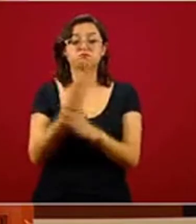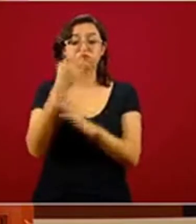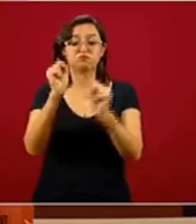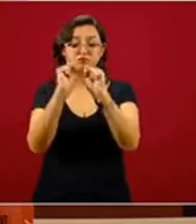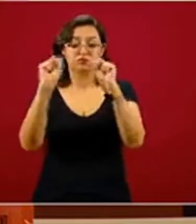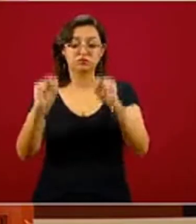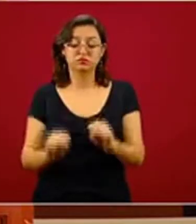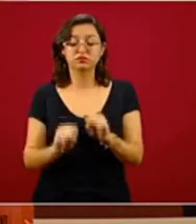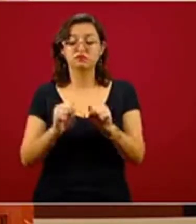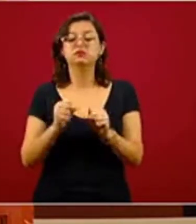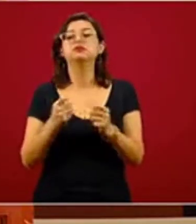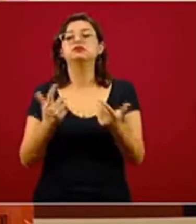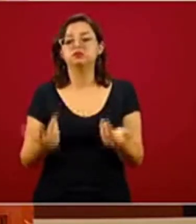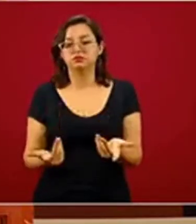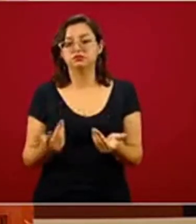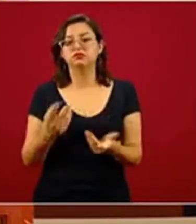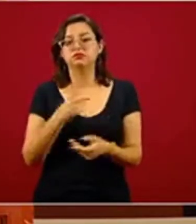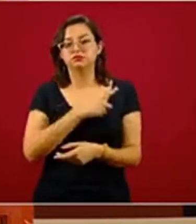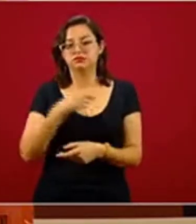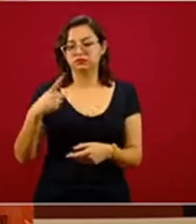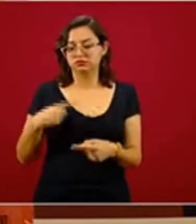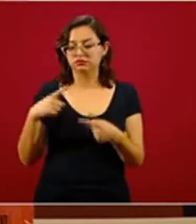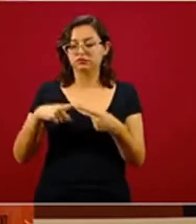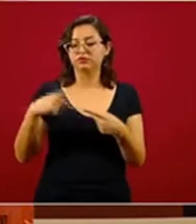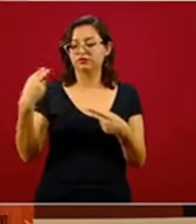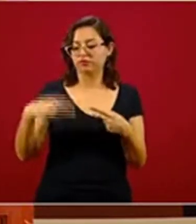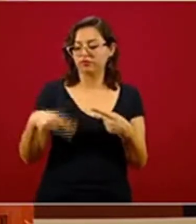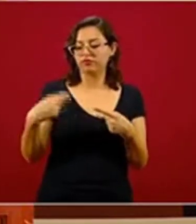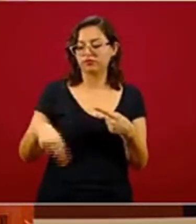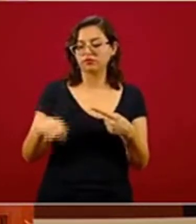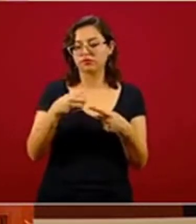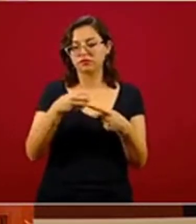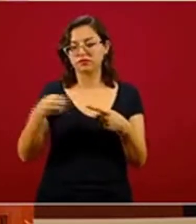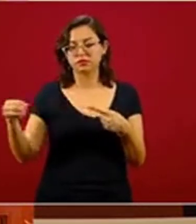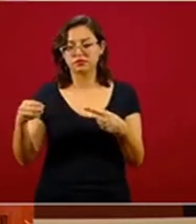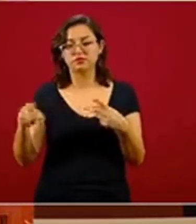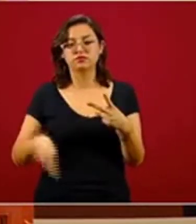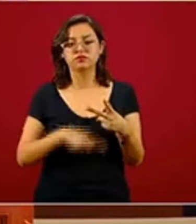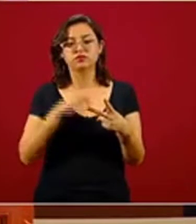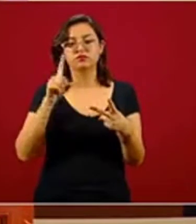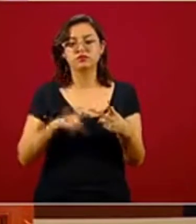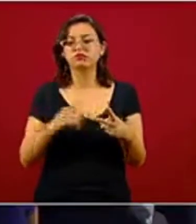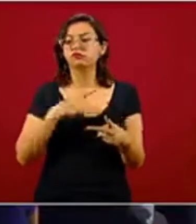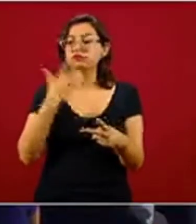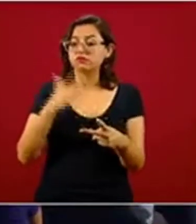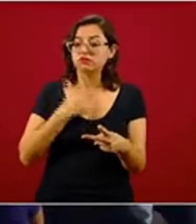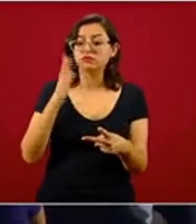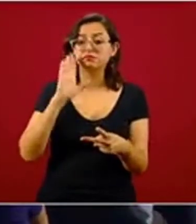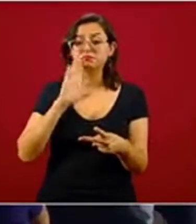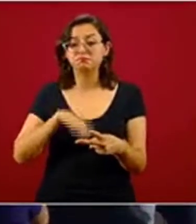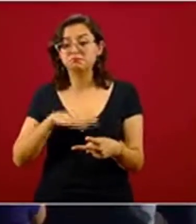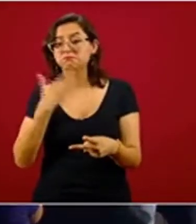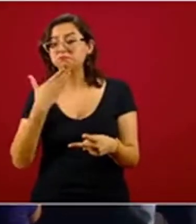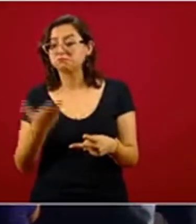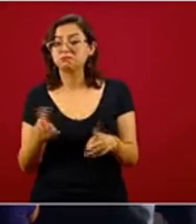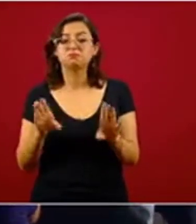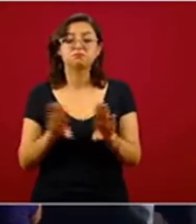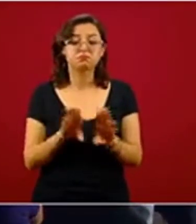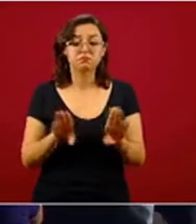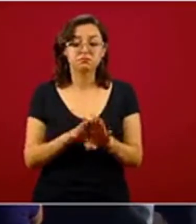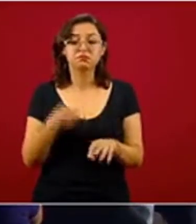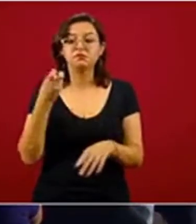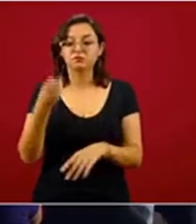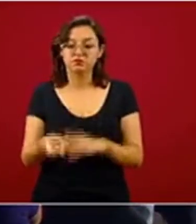sistema ahora sí se va a notificar el nombre completo del paciente y se va a notificar la sintomatología. Por lo tanto, ya con esta nueva